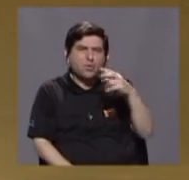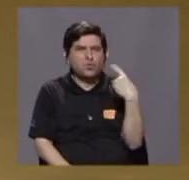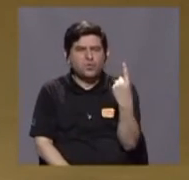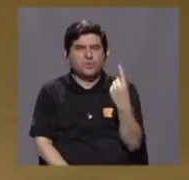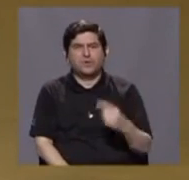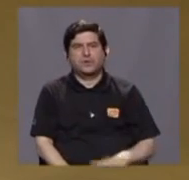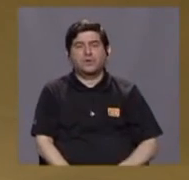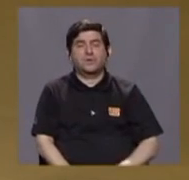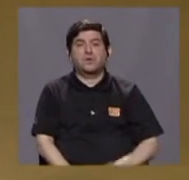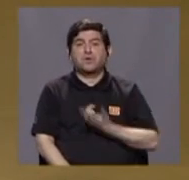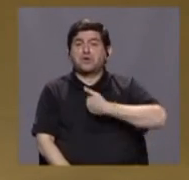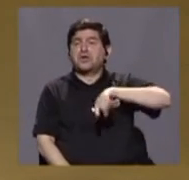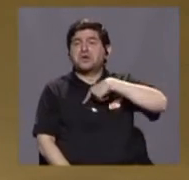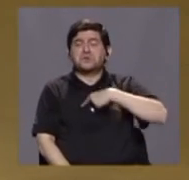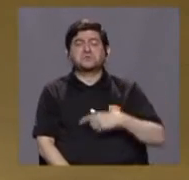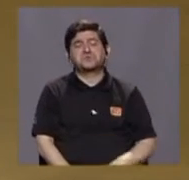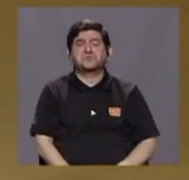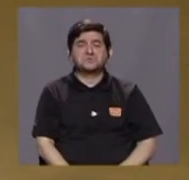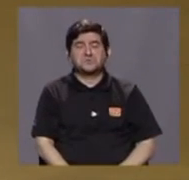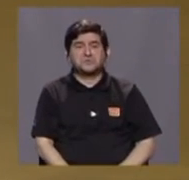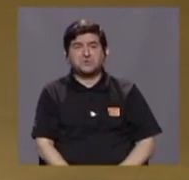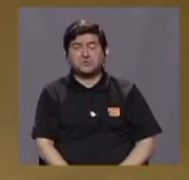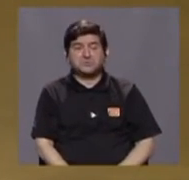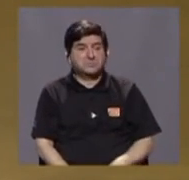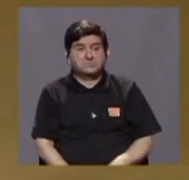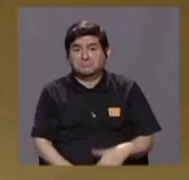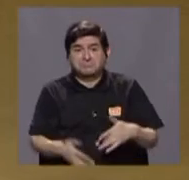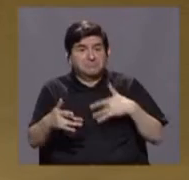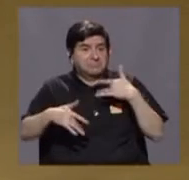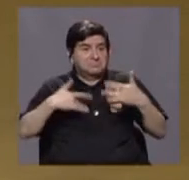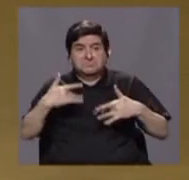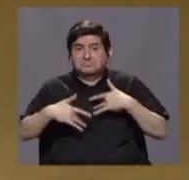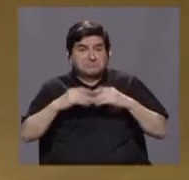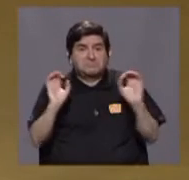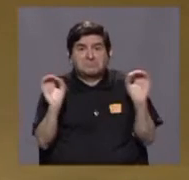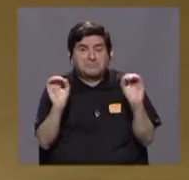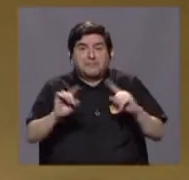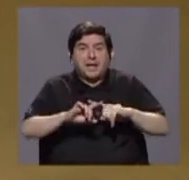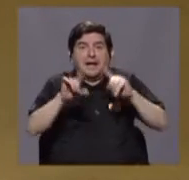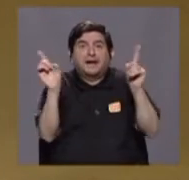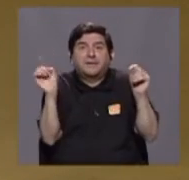defunciones y estábamos que nos pellizcábamos y no nos sentíamos, pero